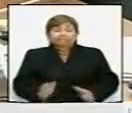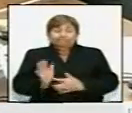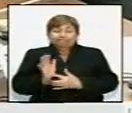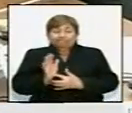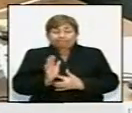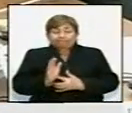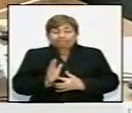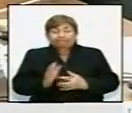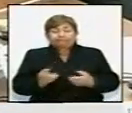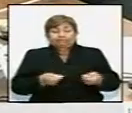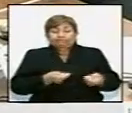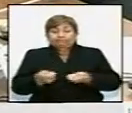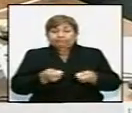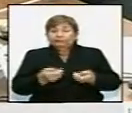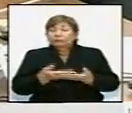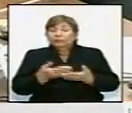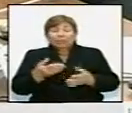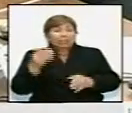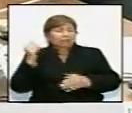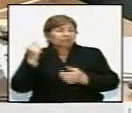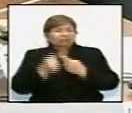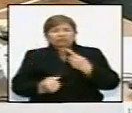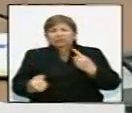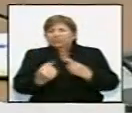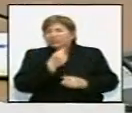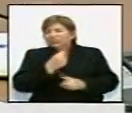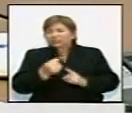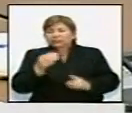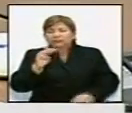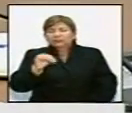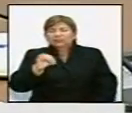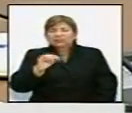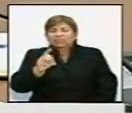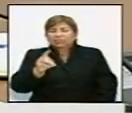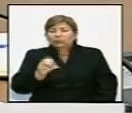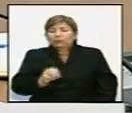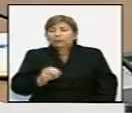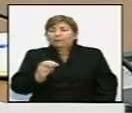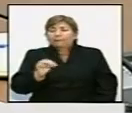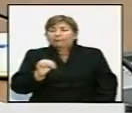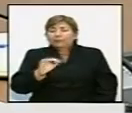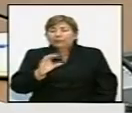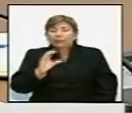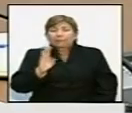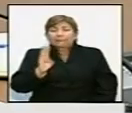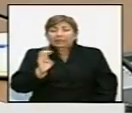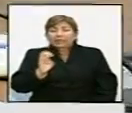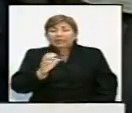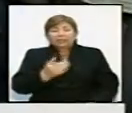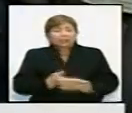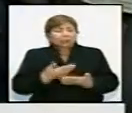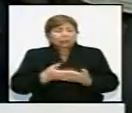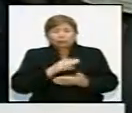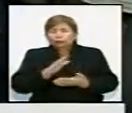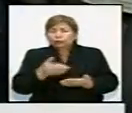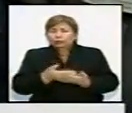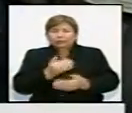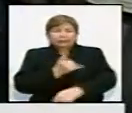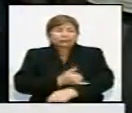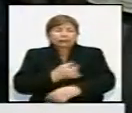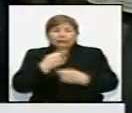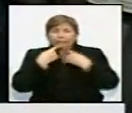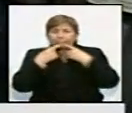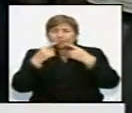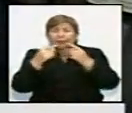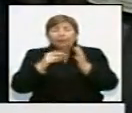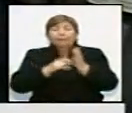representantes de la Coordinadora Nacional de Víctimas de Violencia, MINEDU, PRONAVEC y del MINJUS, entre otras instituciones, informaron sobre el